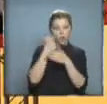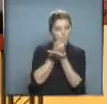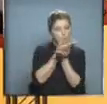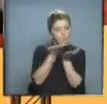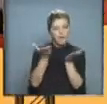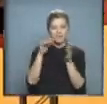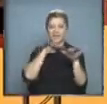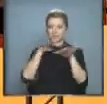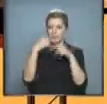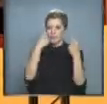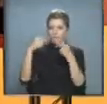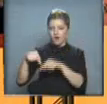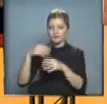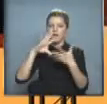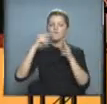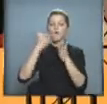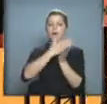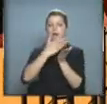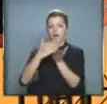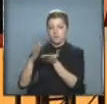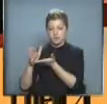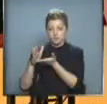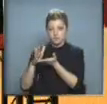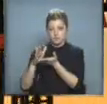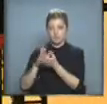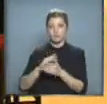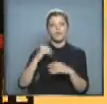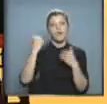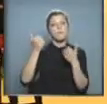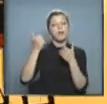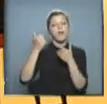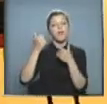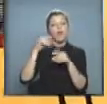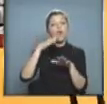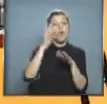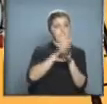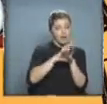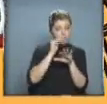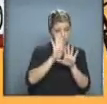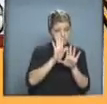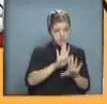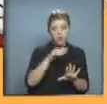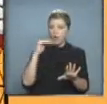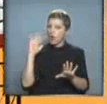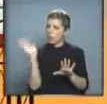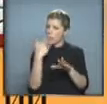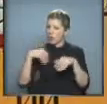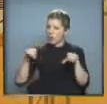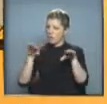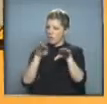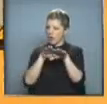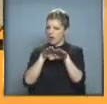al detalle ejemplos de discriminación de esta índole. Pero más allá de lo que pasa en las películas, ¿somos todos iguales para la